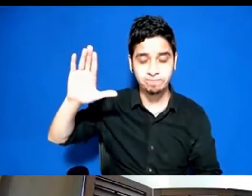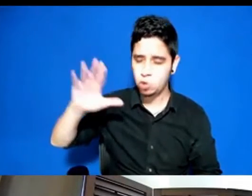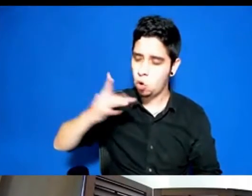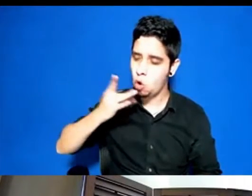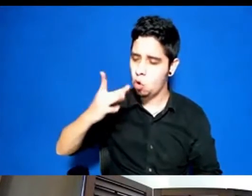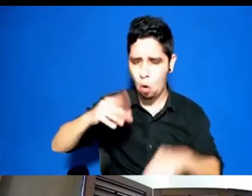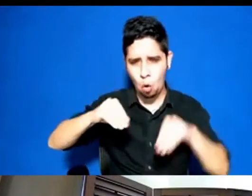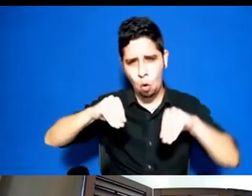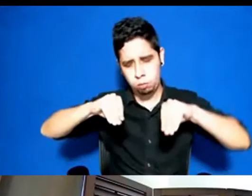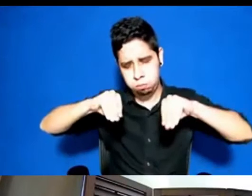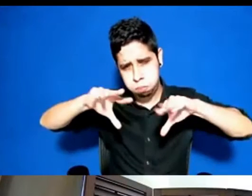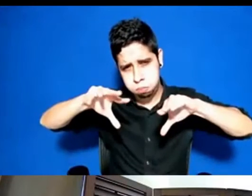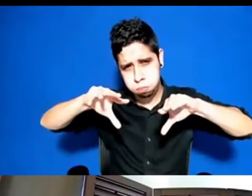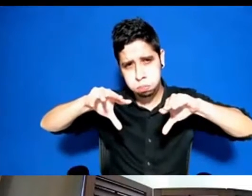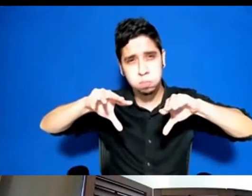Y sí,